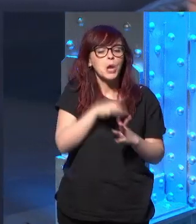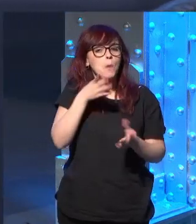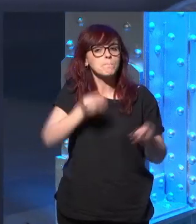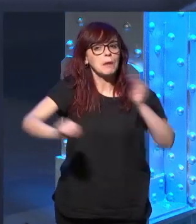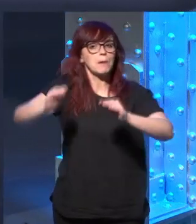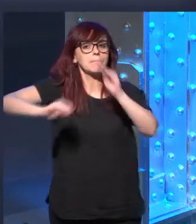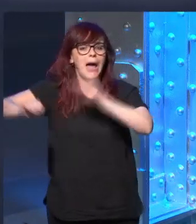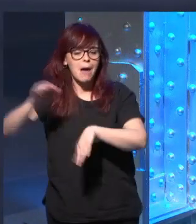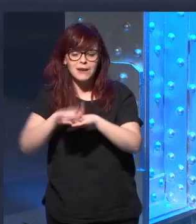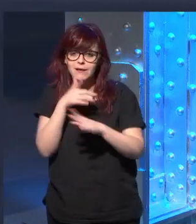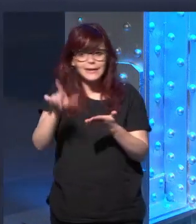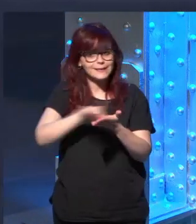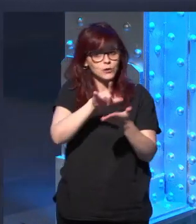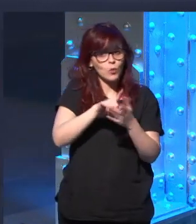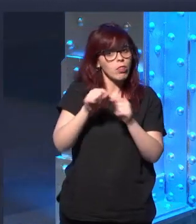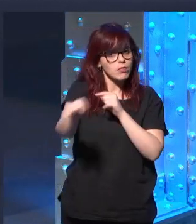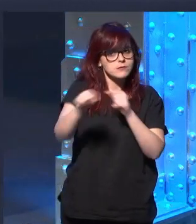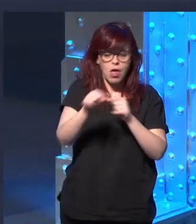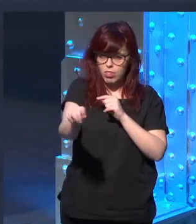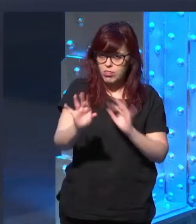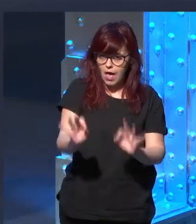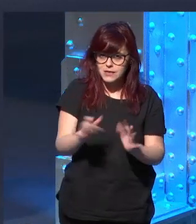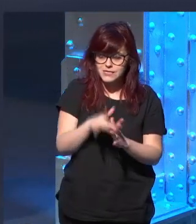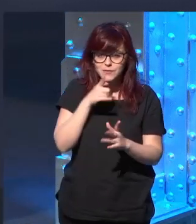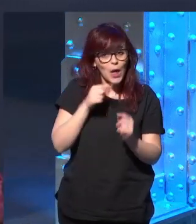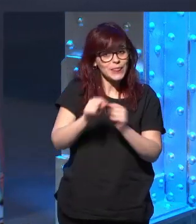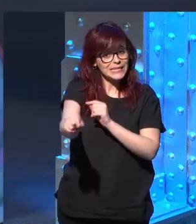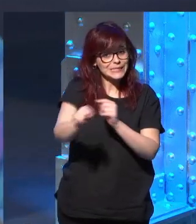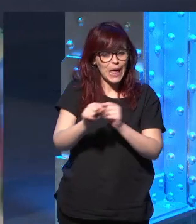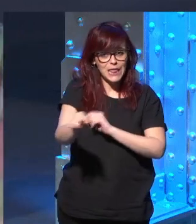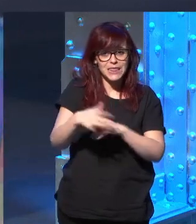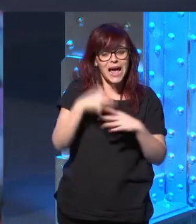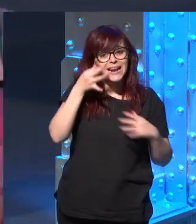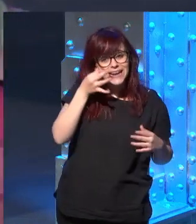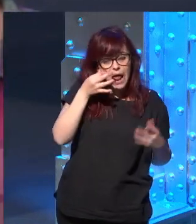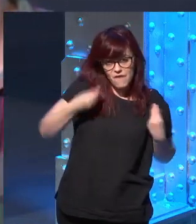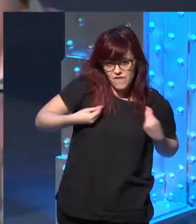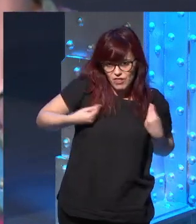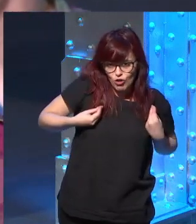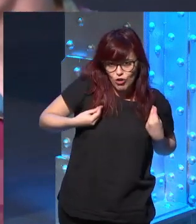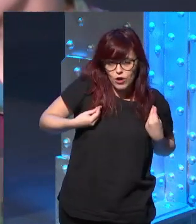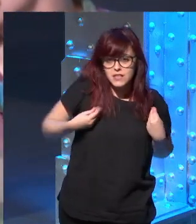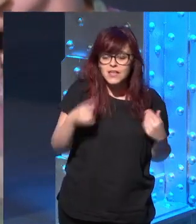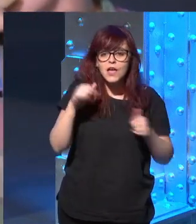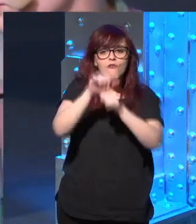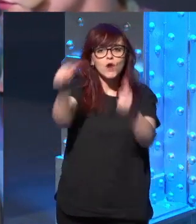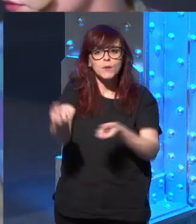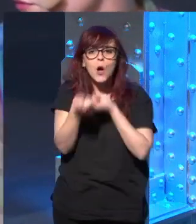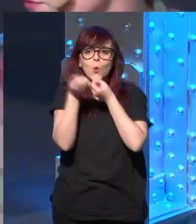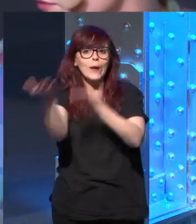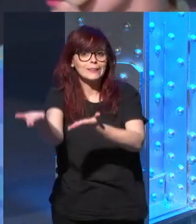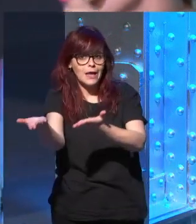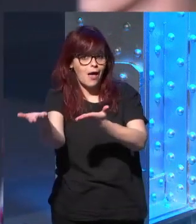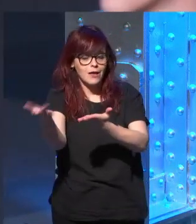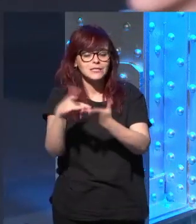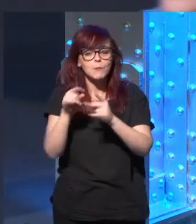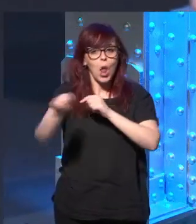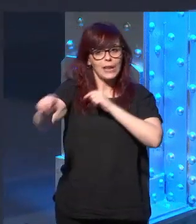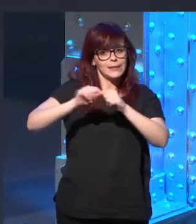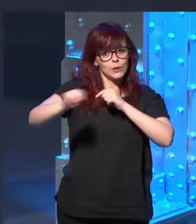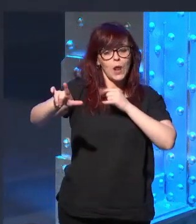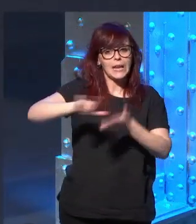La literatura es la distancia. Es lo que pone distancia entre lo que viviste y cómo lo cuentas. Es que si no es, y entonces